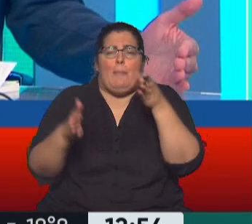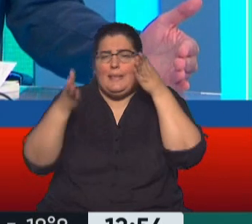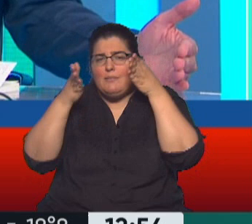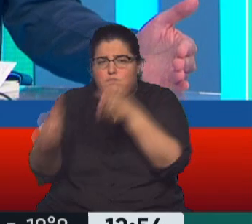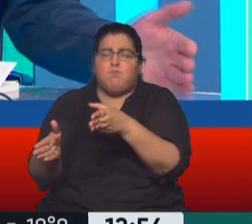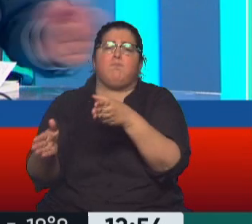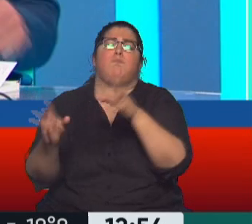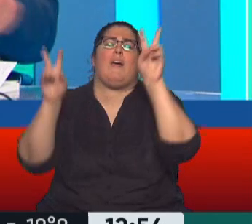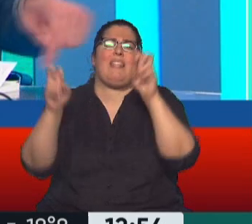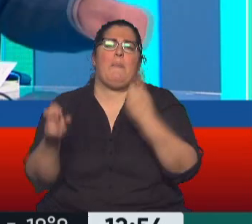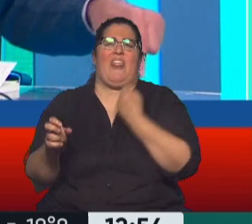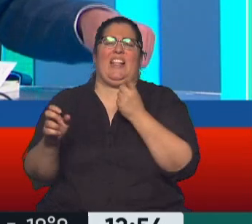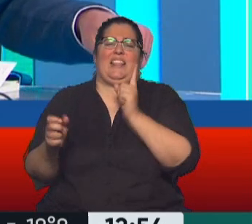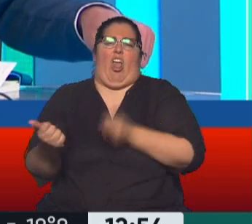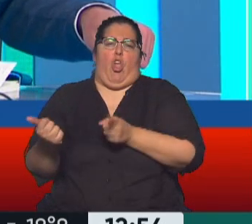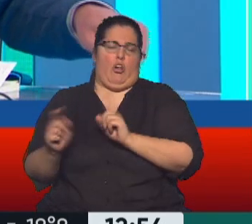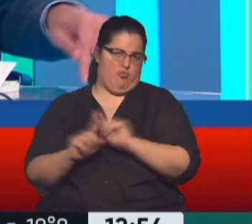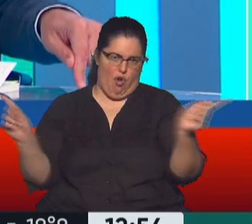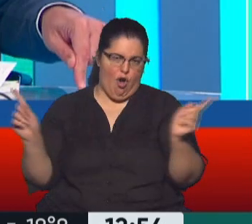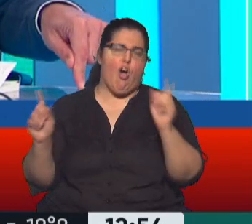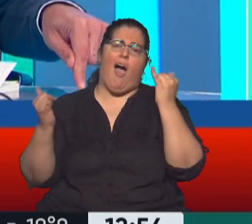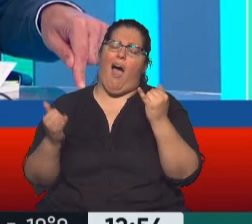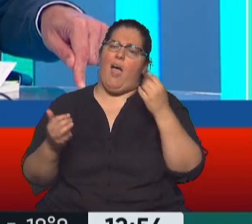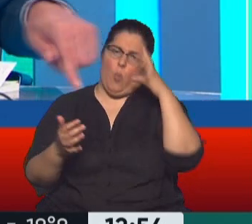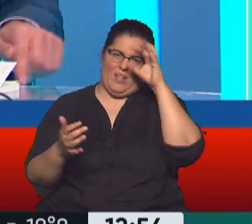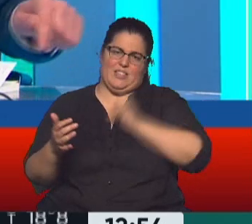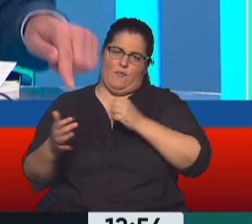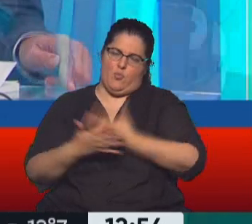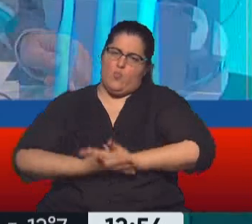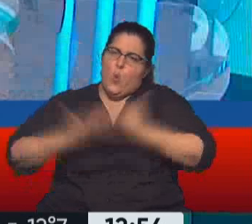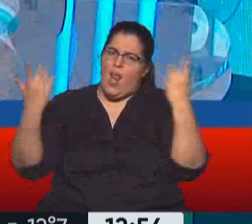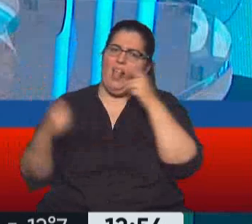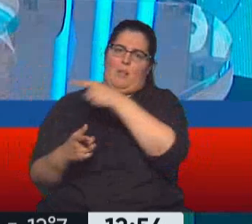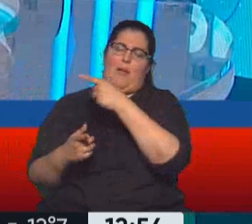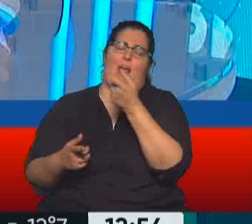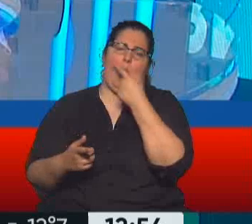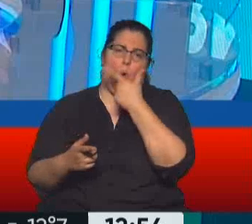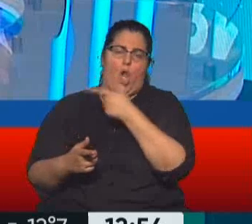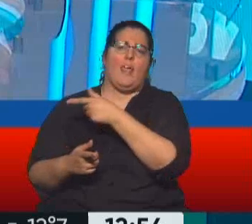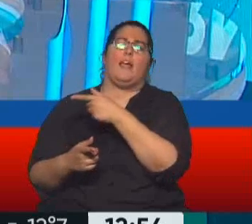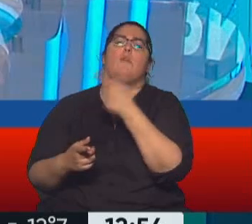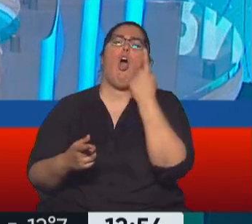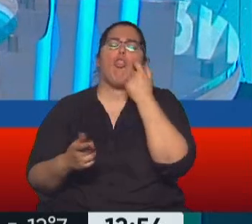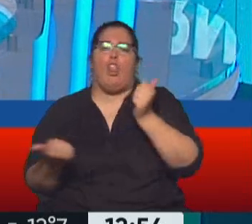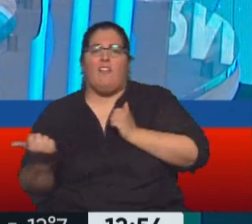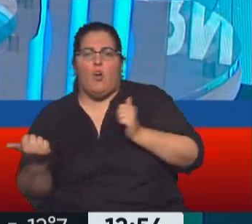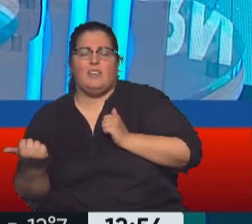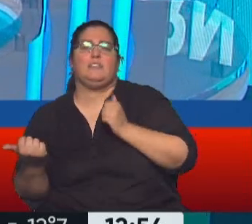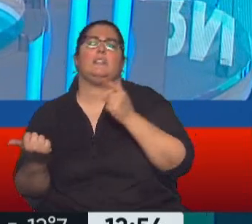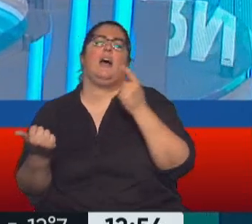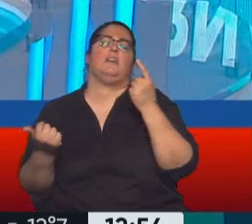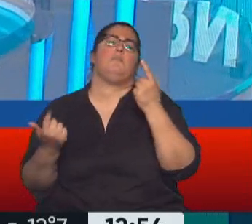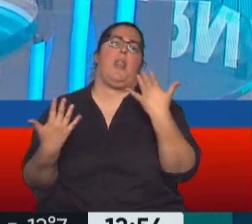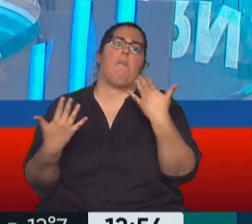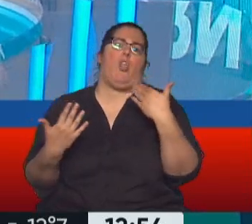a la cuestión dictatorial, sino también a un gran desafío que él tiene, que es la reforma y el control de las fuerzas de seguridad para poder